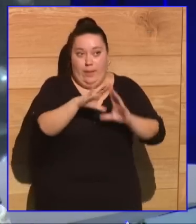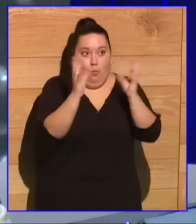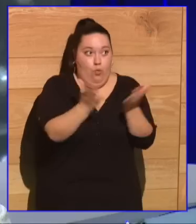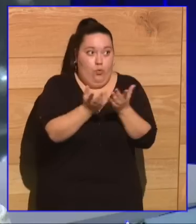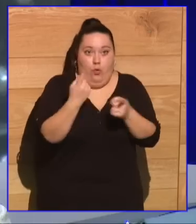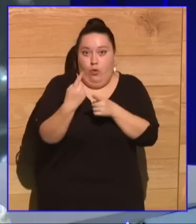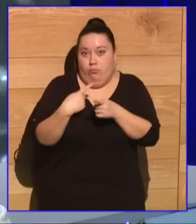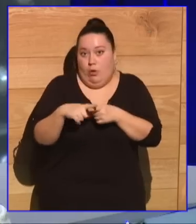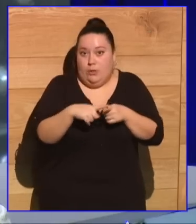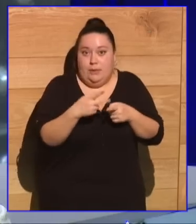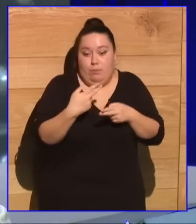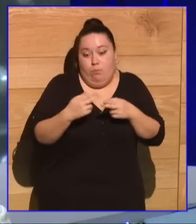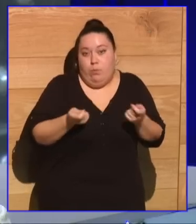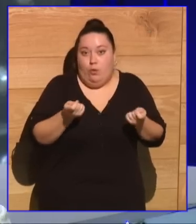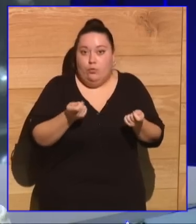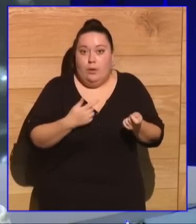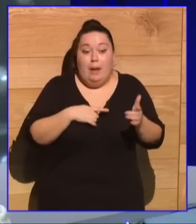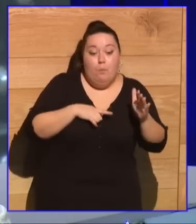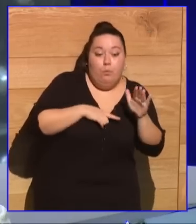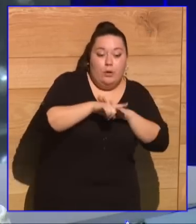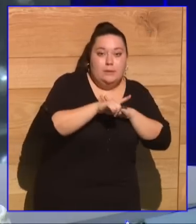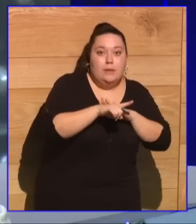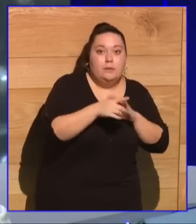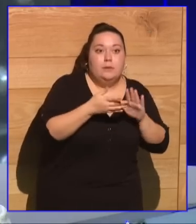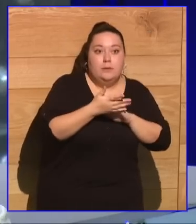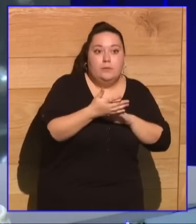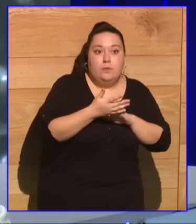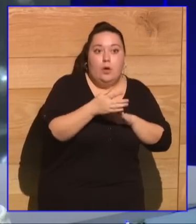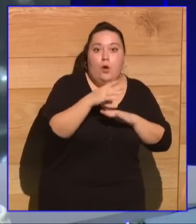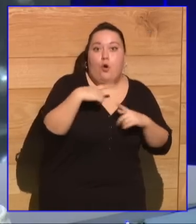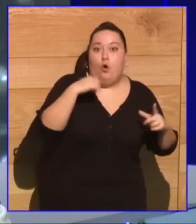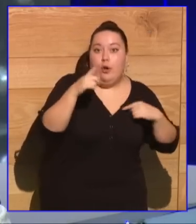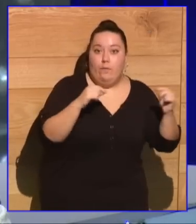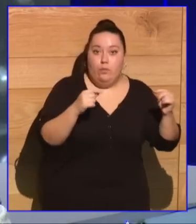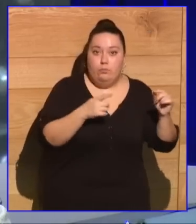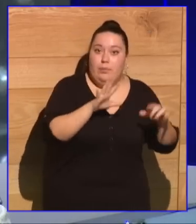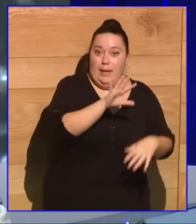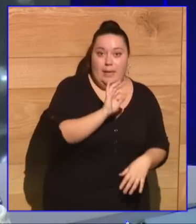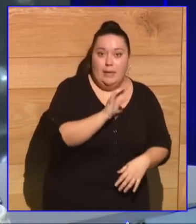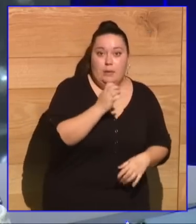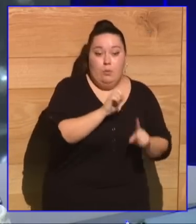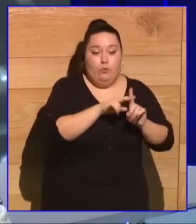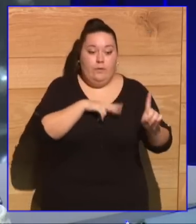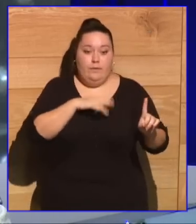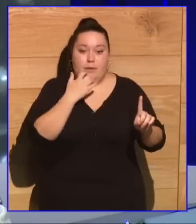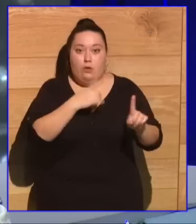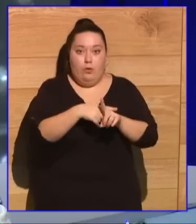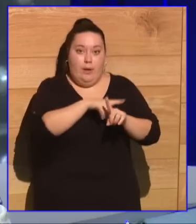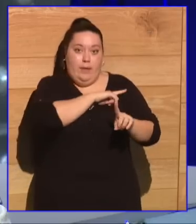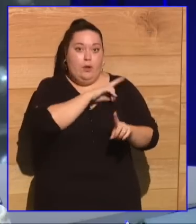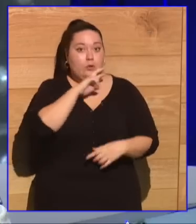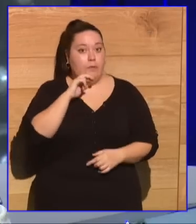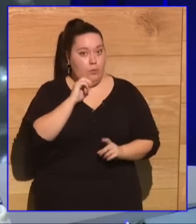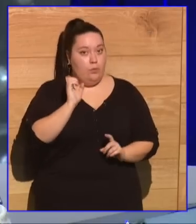mundo. En realidad, las progresistas son las que va a elegir Hollywood, aunque sea desde un punto de vista radicalmente